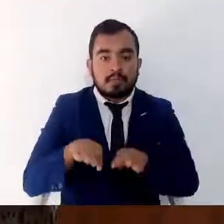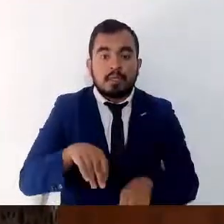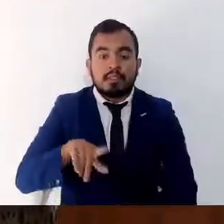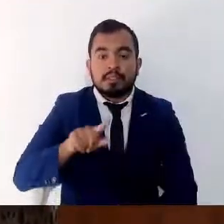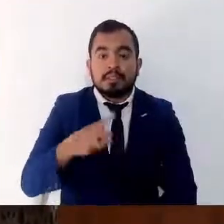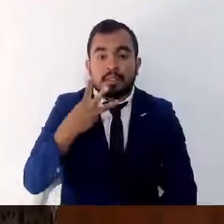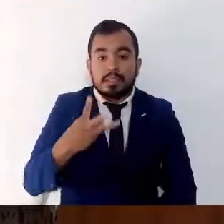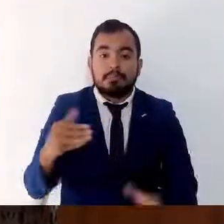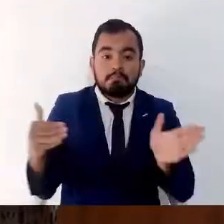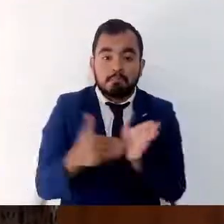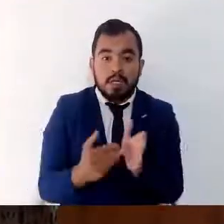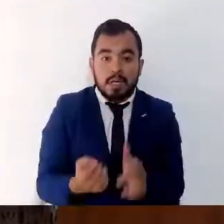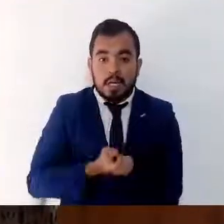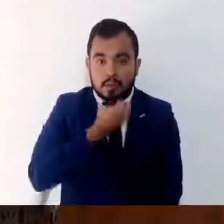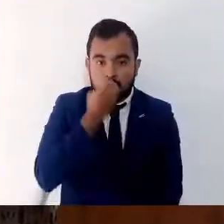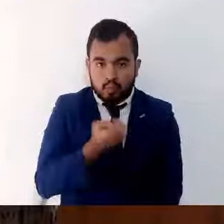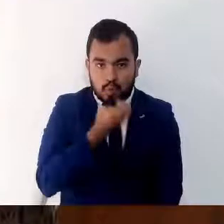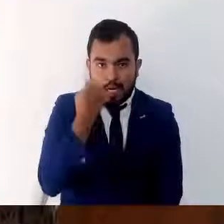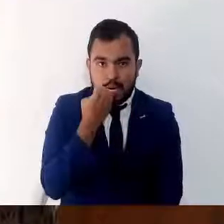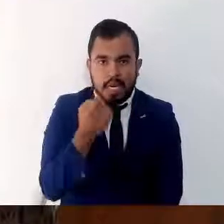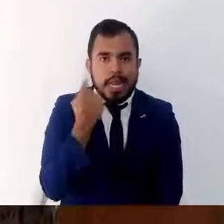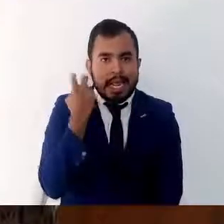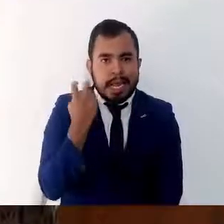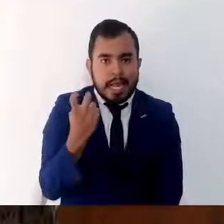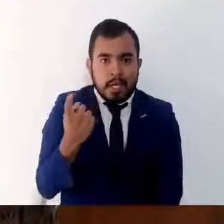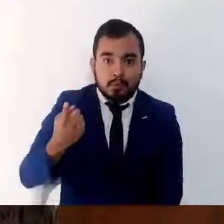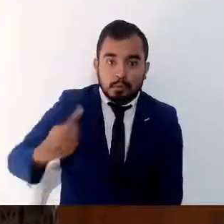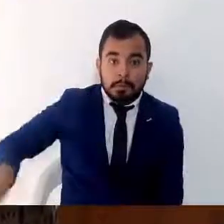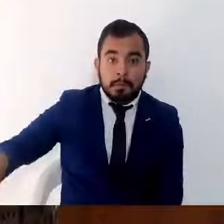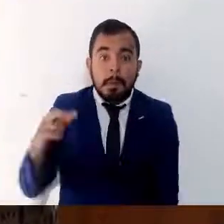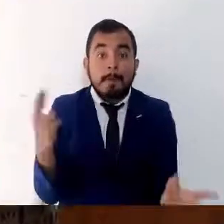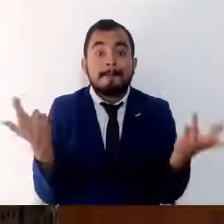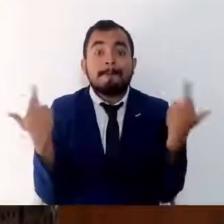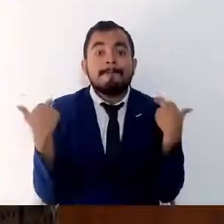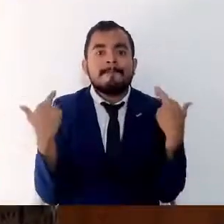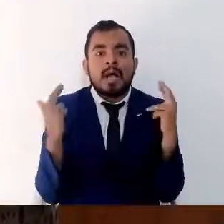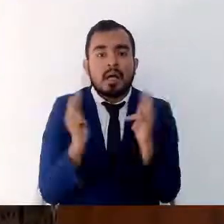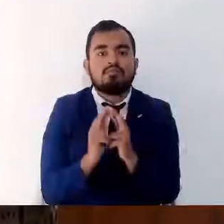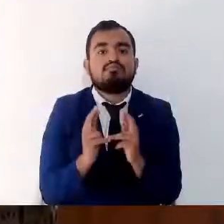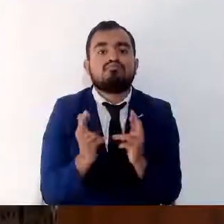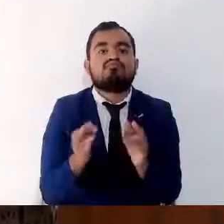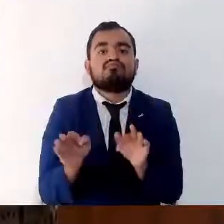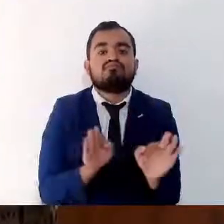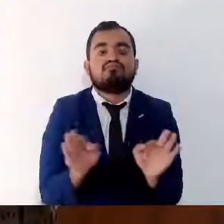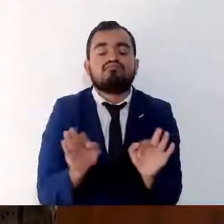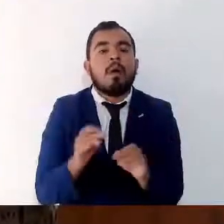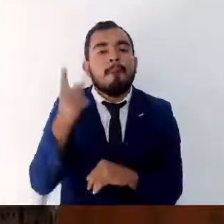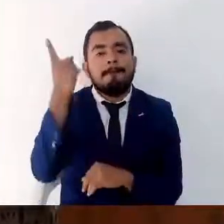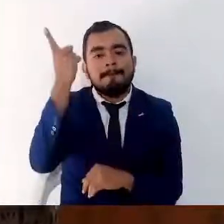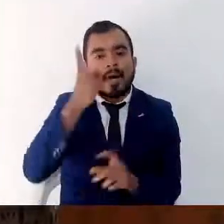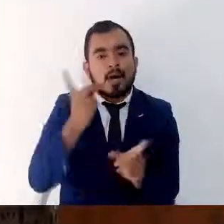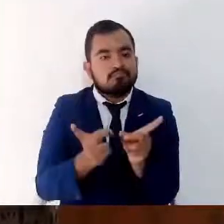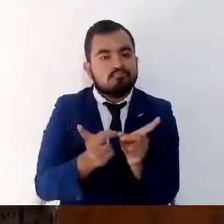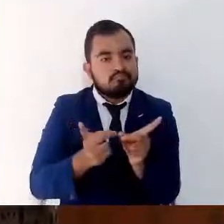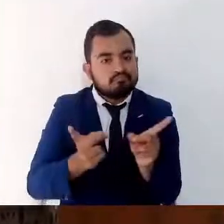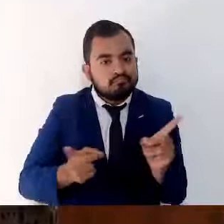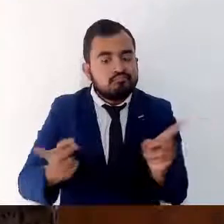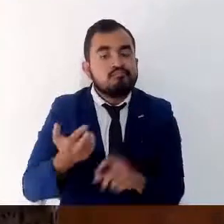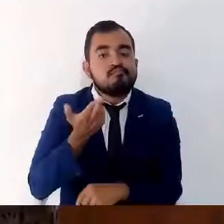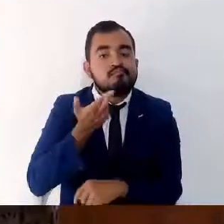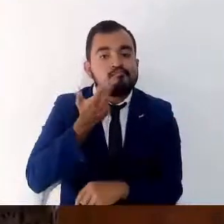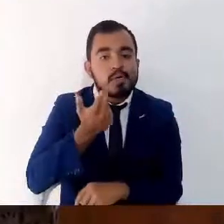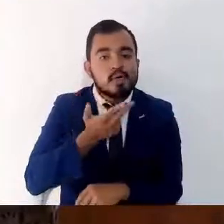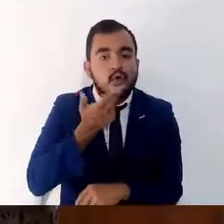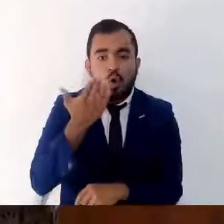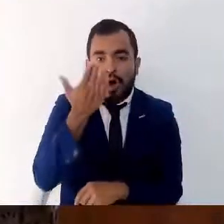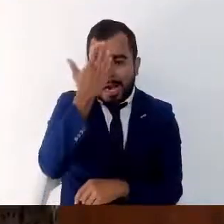ellos despliegan una práctica docente encaminada a desarrollar y fortalecer capacidades de las niñas y